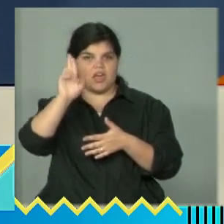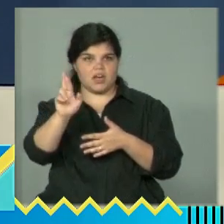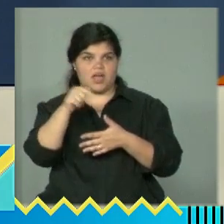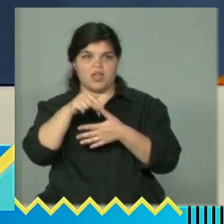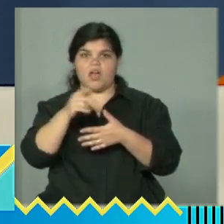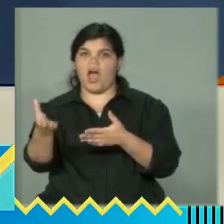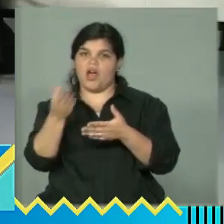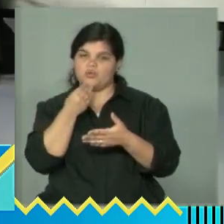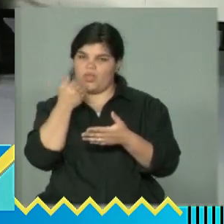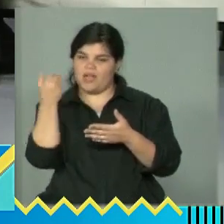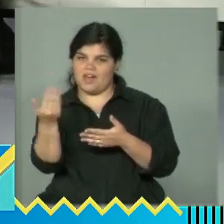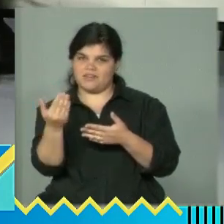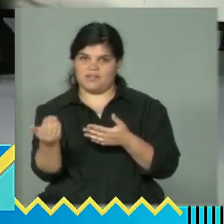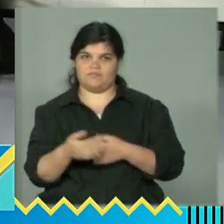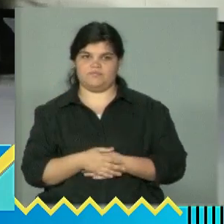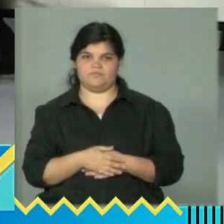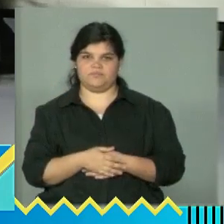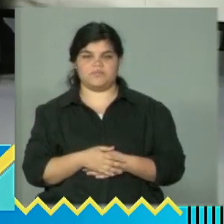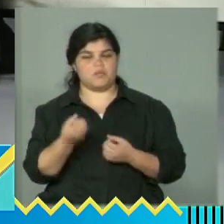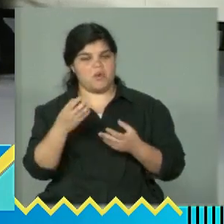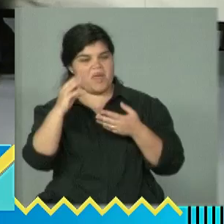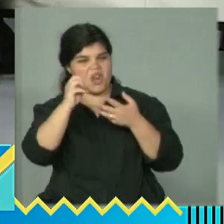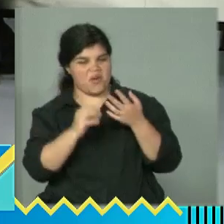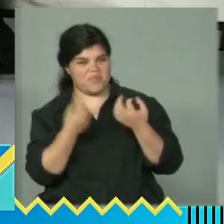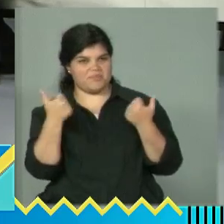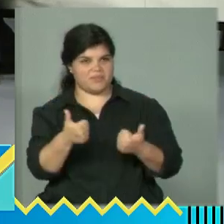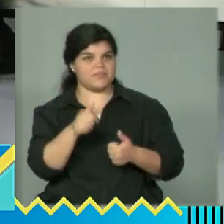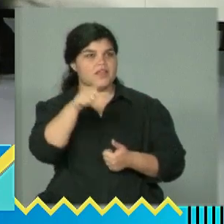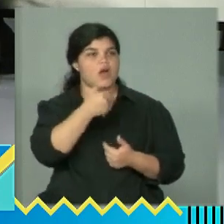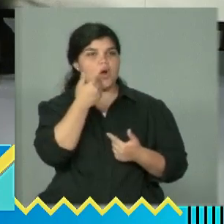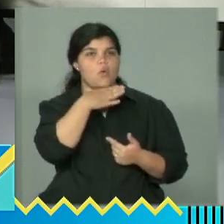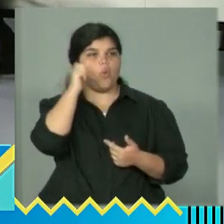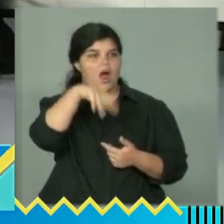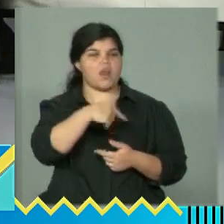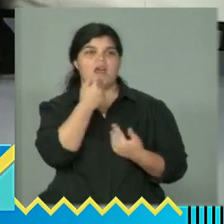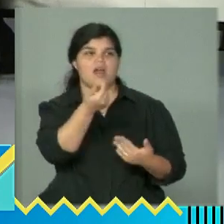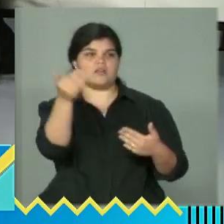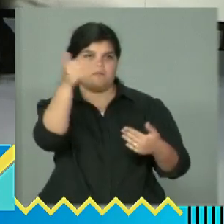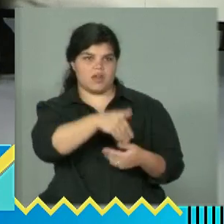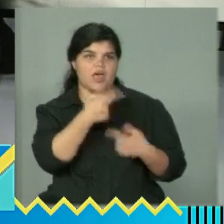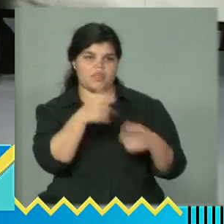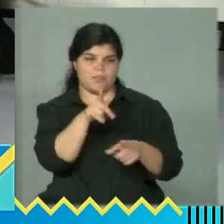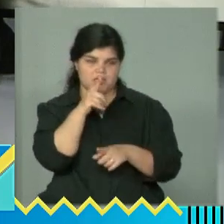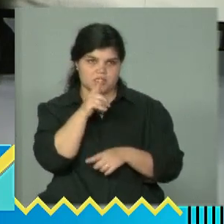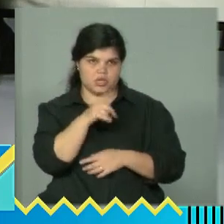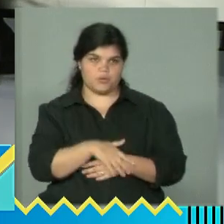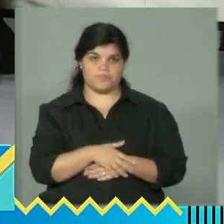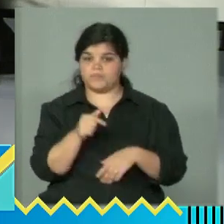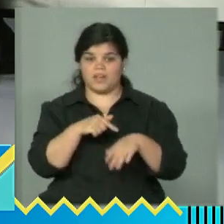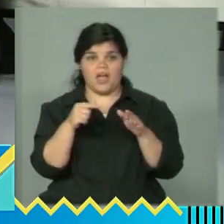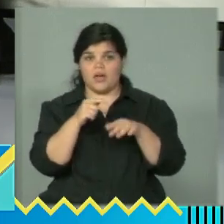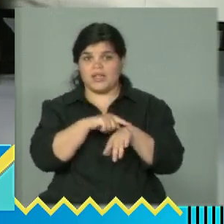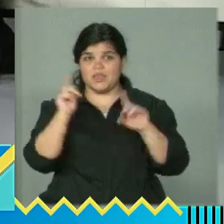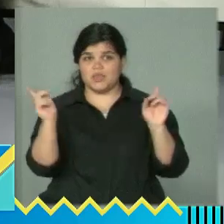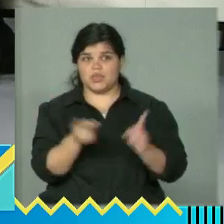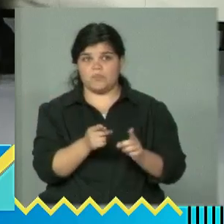ayudó muchísimo. Por supuesto que había que nombrarlos. Juan Pablo, muchísimas gracias por haber estado en distintos parecidos también. Gracias. Bueno, no queda mucho más para